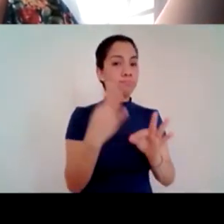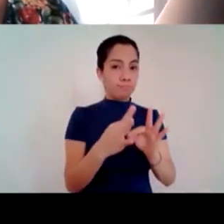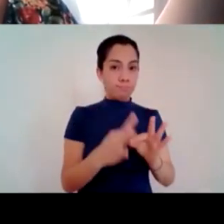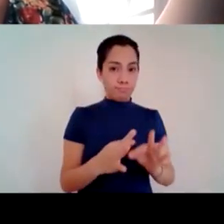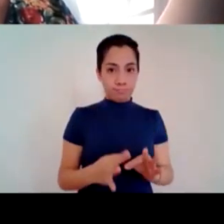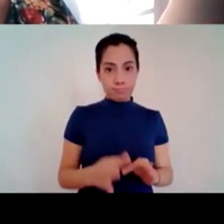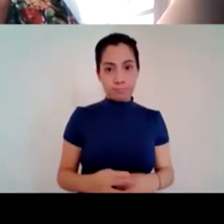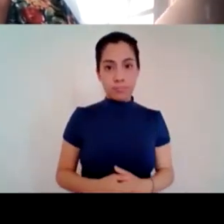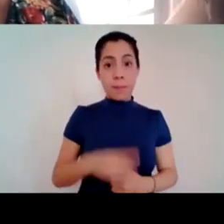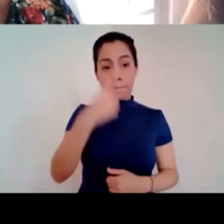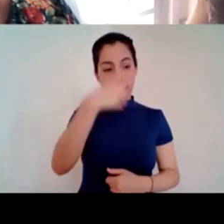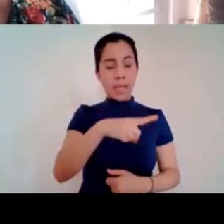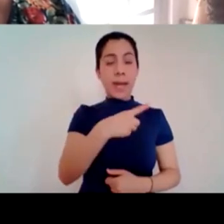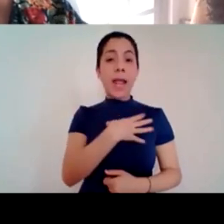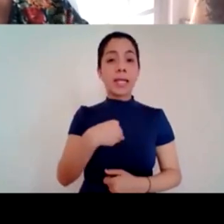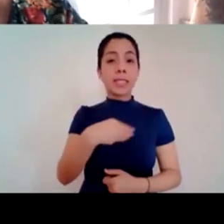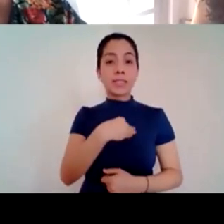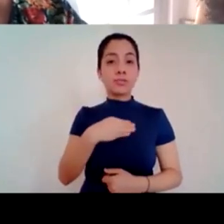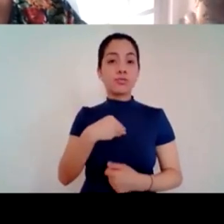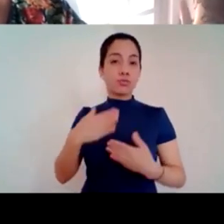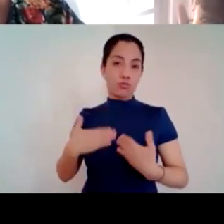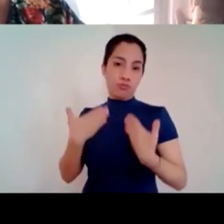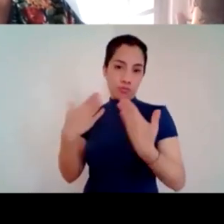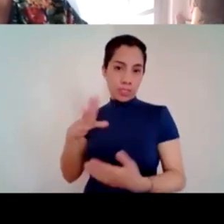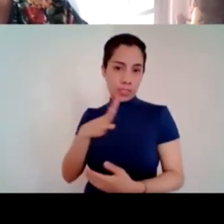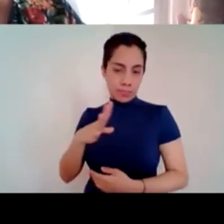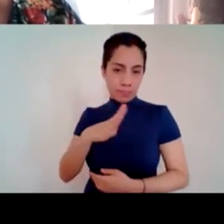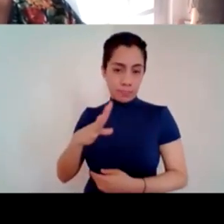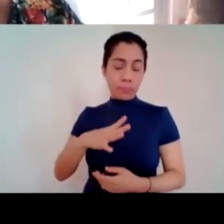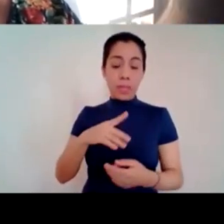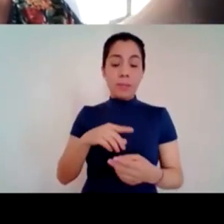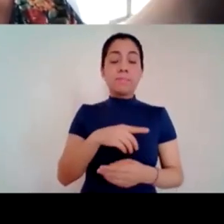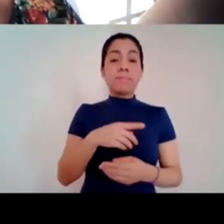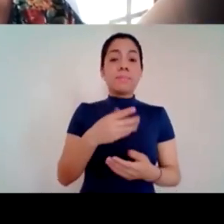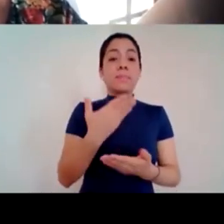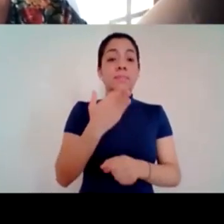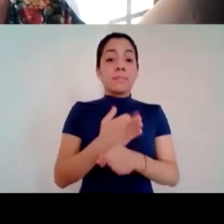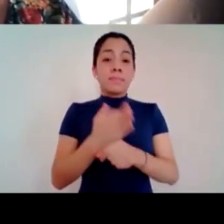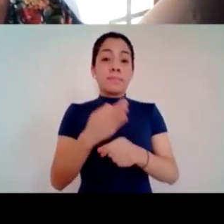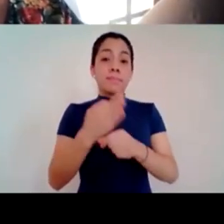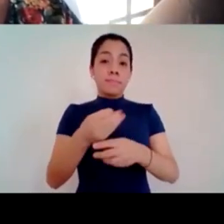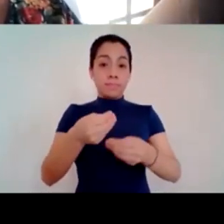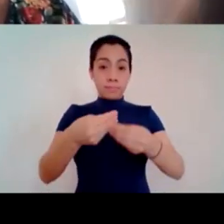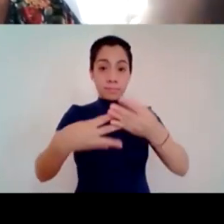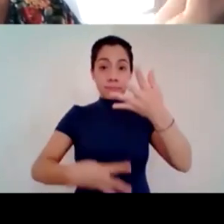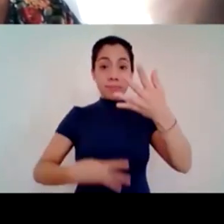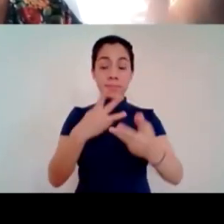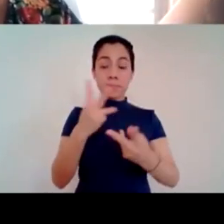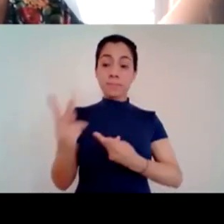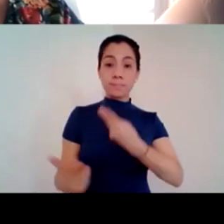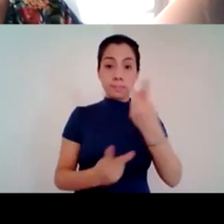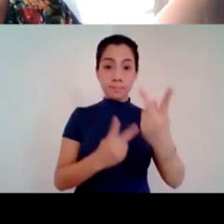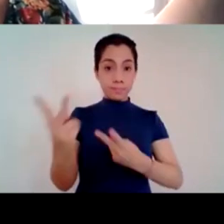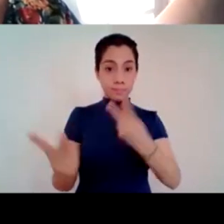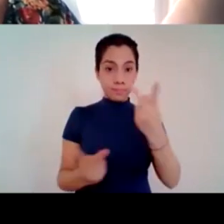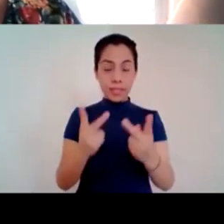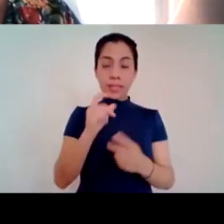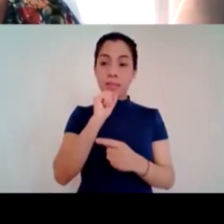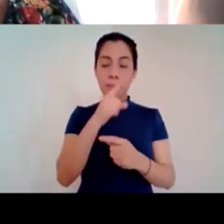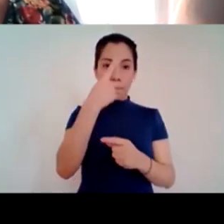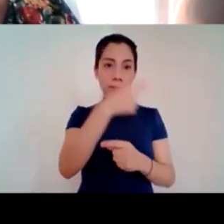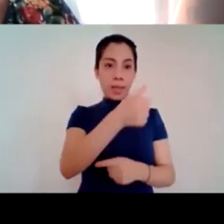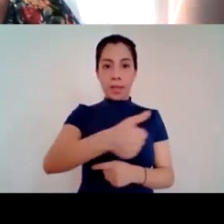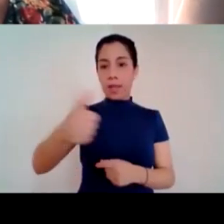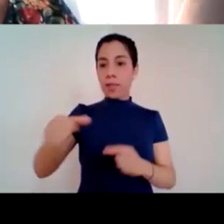me manden las preguntas también ah yo quería plantear igual para el cierre de cada uno si me podían